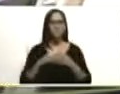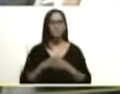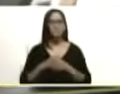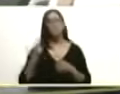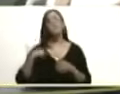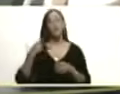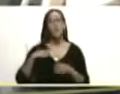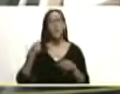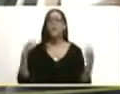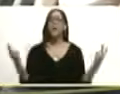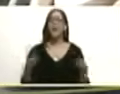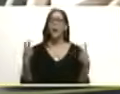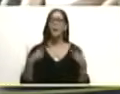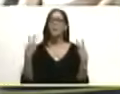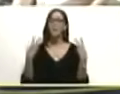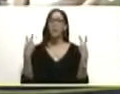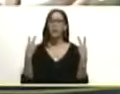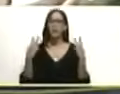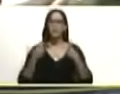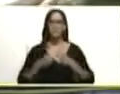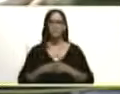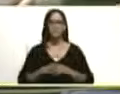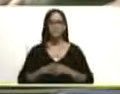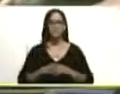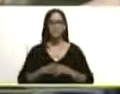Tuvimos esa gran victoria.